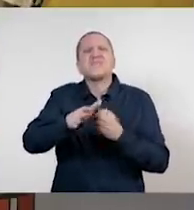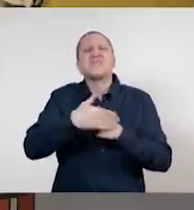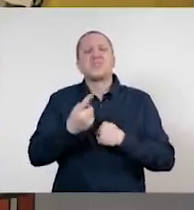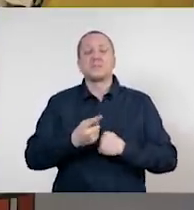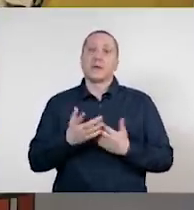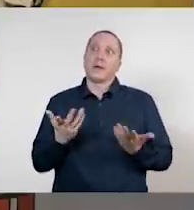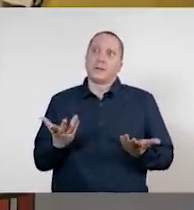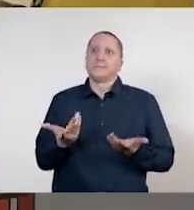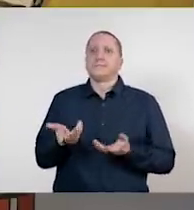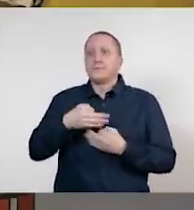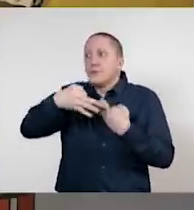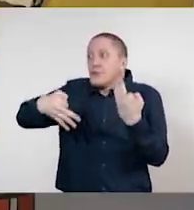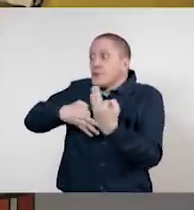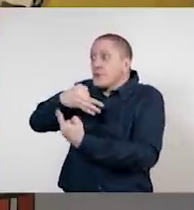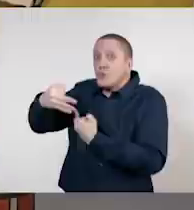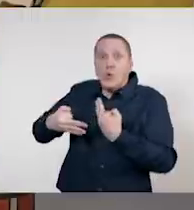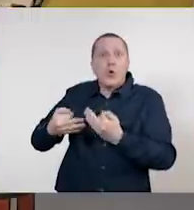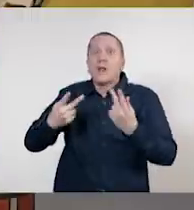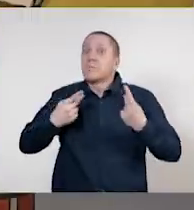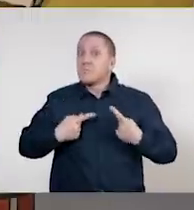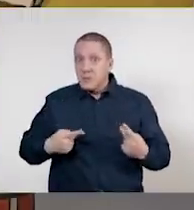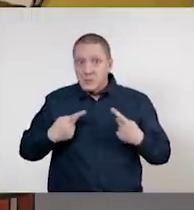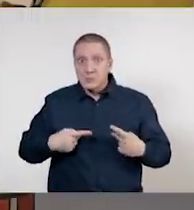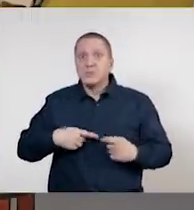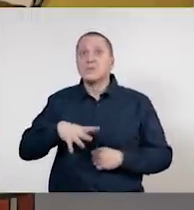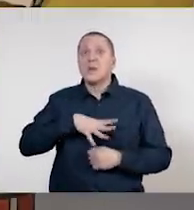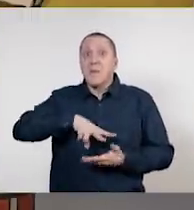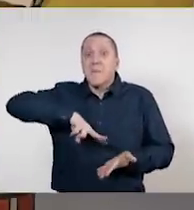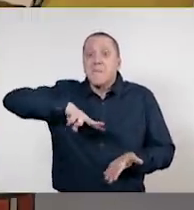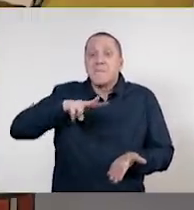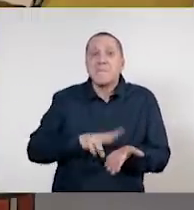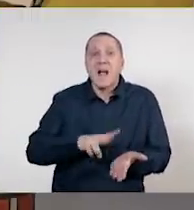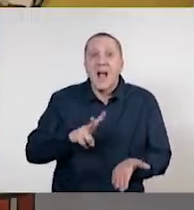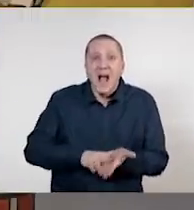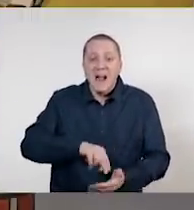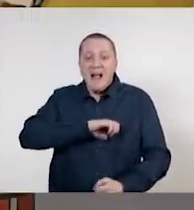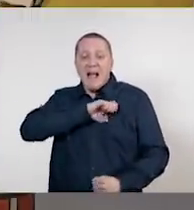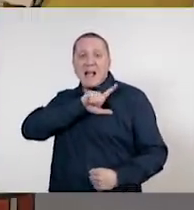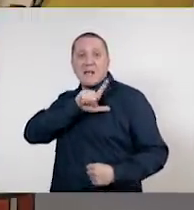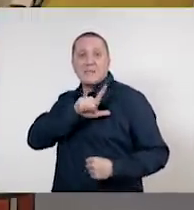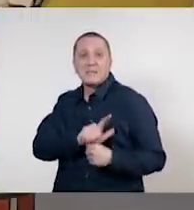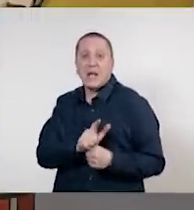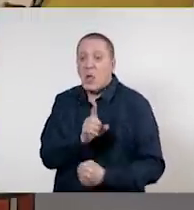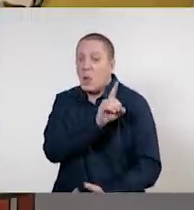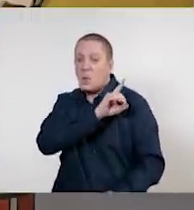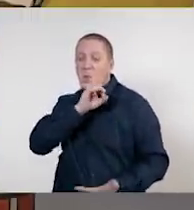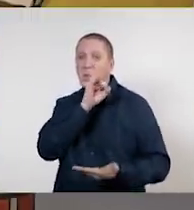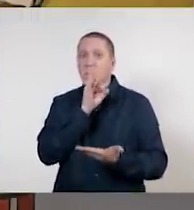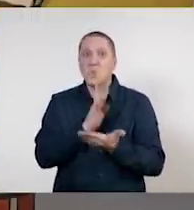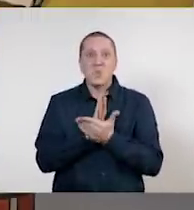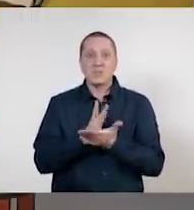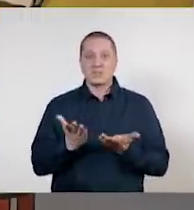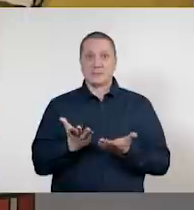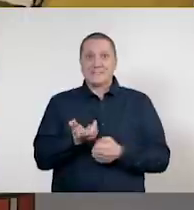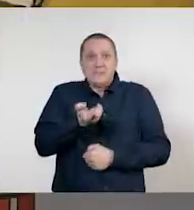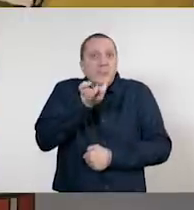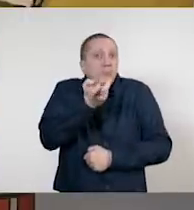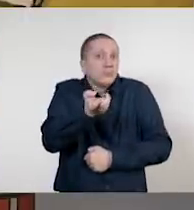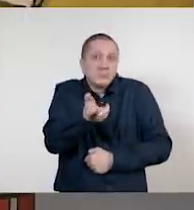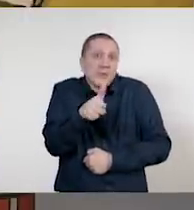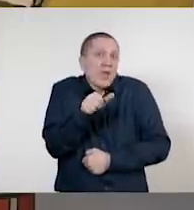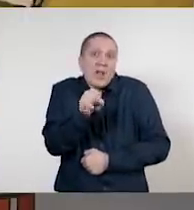personas, absolutamente todas, somos valiosas, somos especiales, somos únicas, y por ese solo